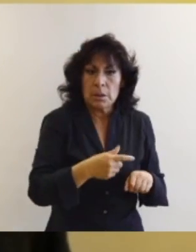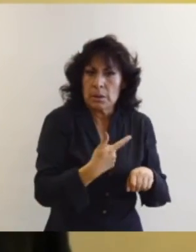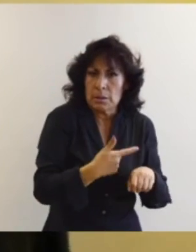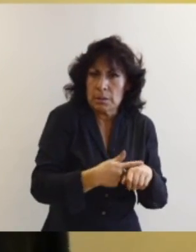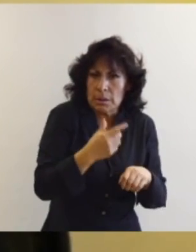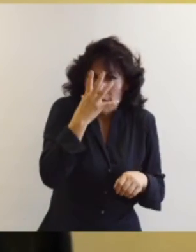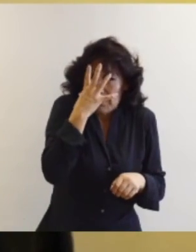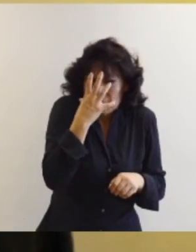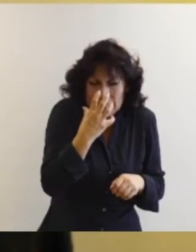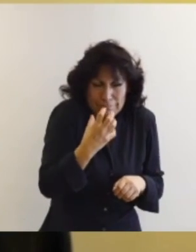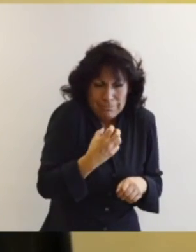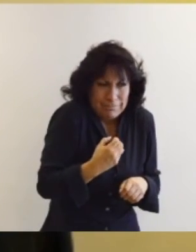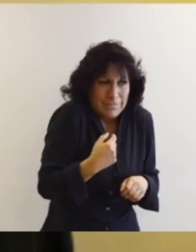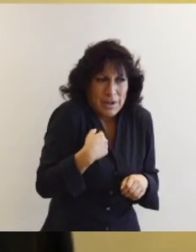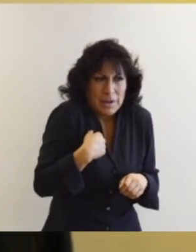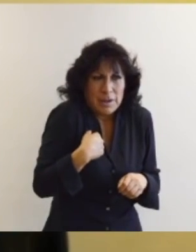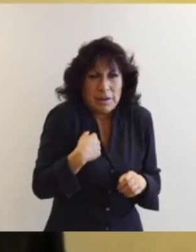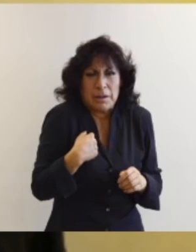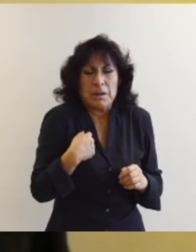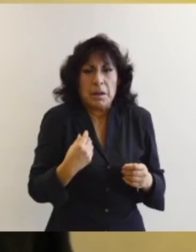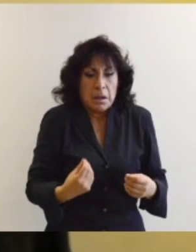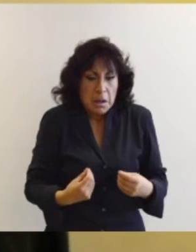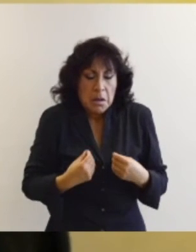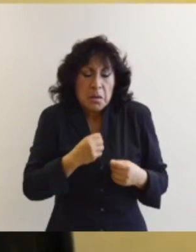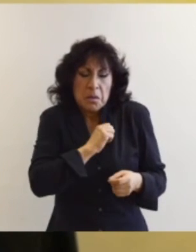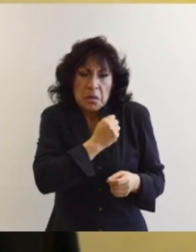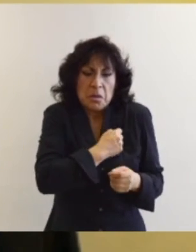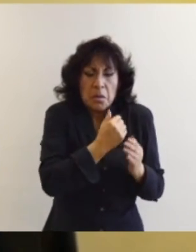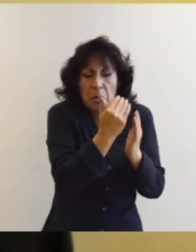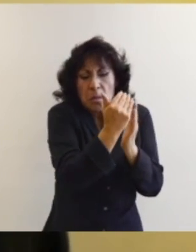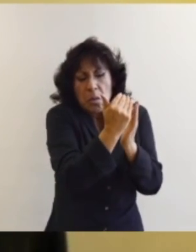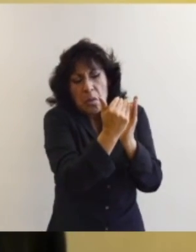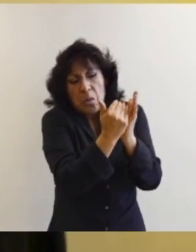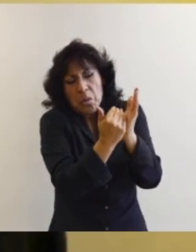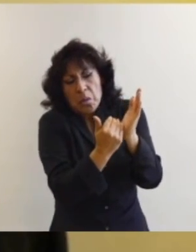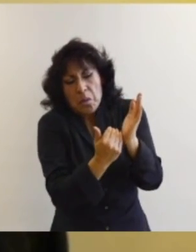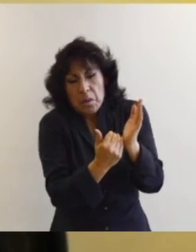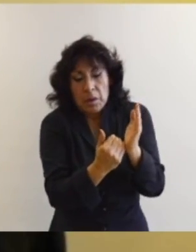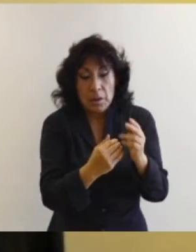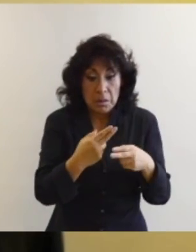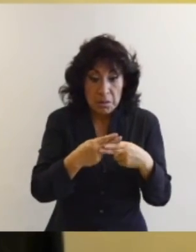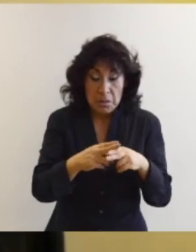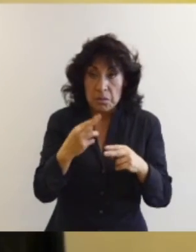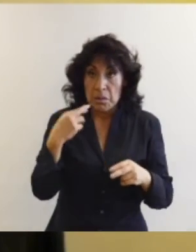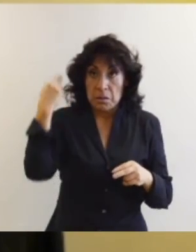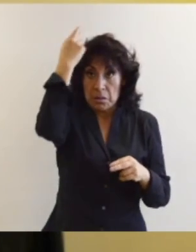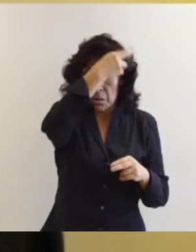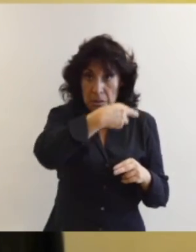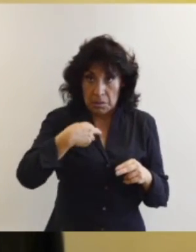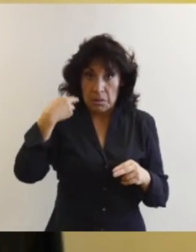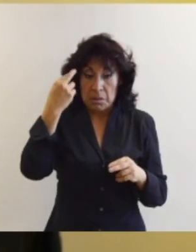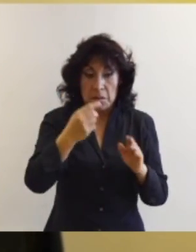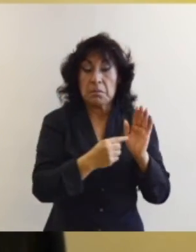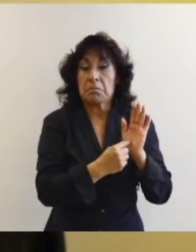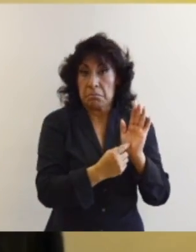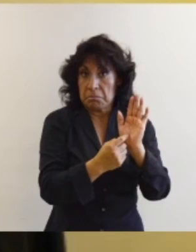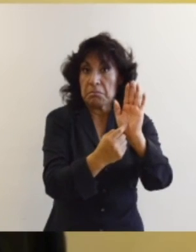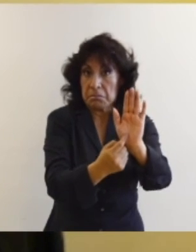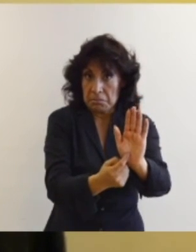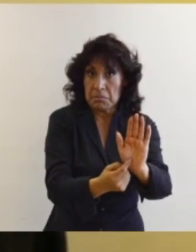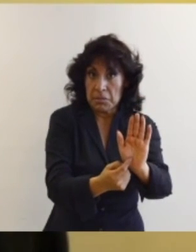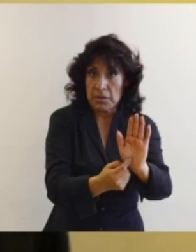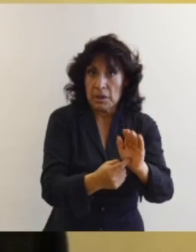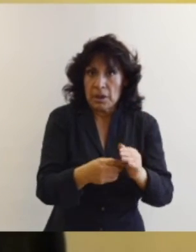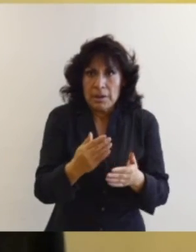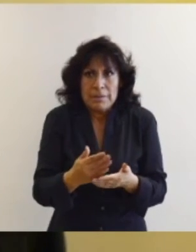vergonzosas que ya lo habían minado en vida y que el examen de sus huesos corroídos ha acabado de revelar. Además,